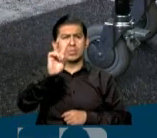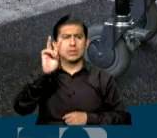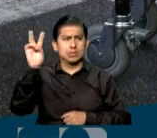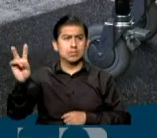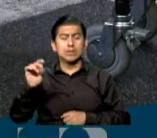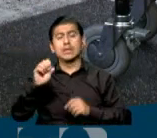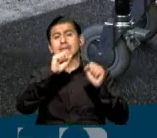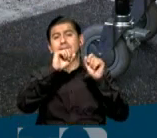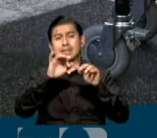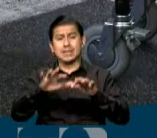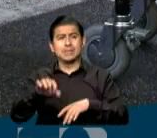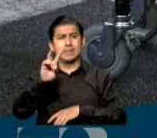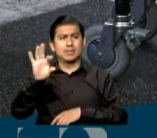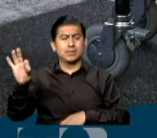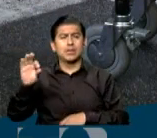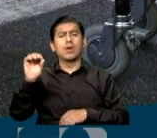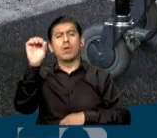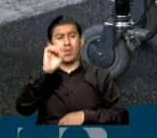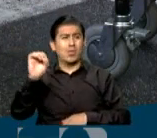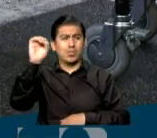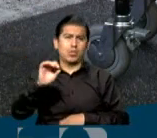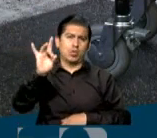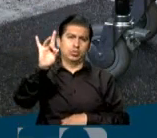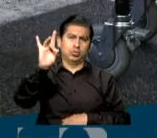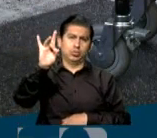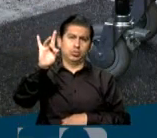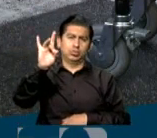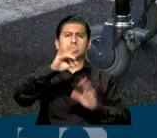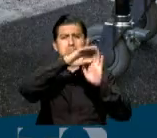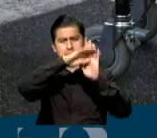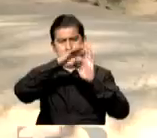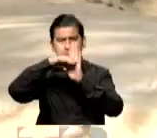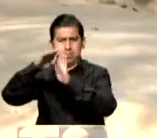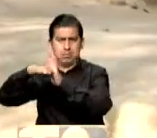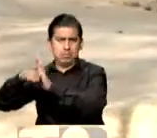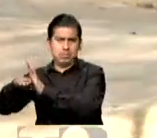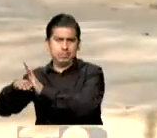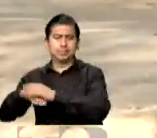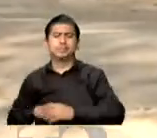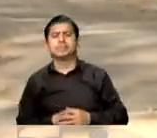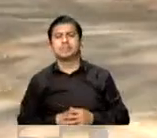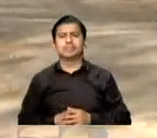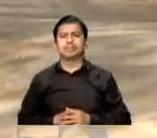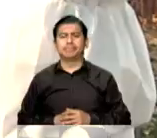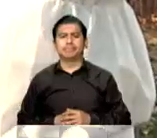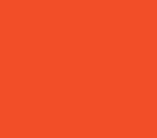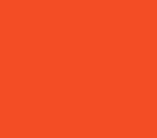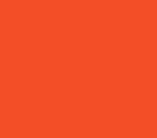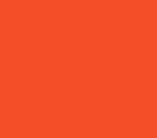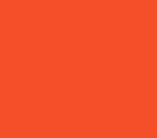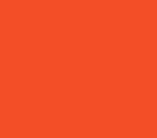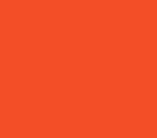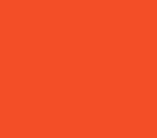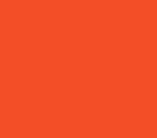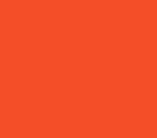122, en septiembre 29 y en octubre 8 levantamientos. En Quito, Paul Coello, 24 horas.